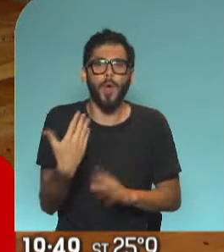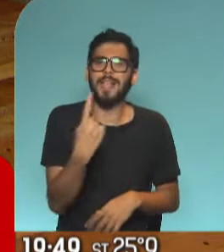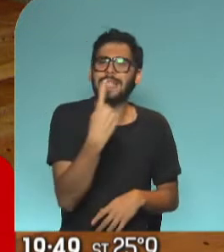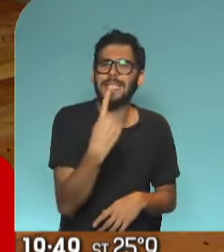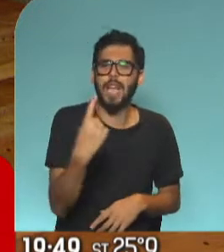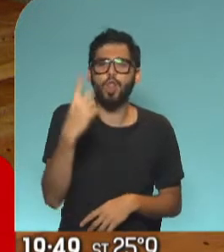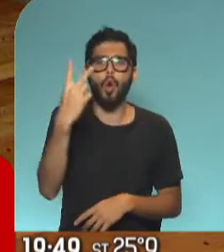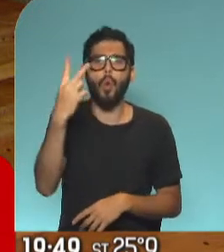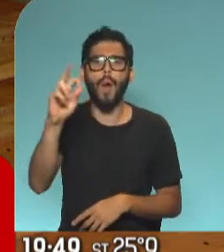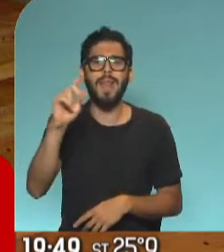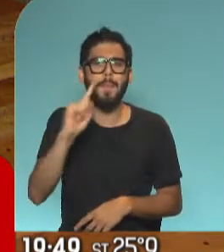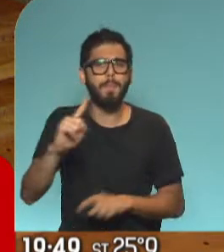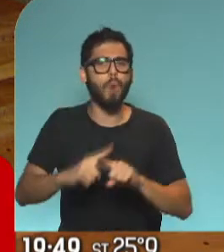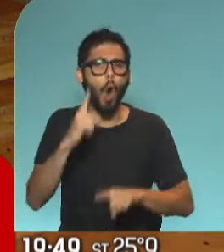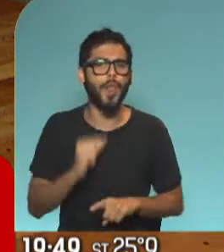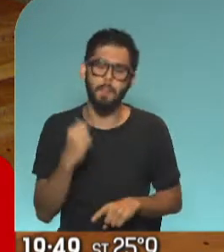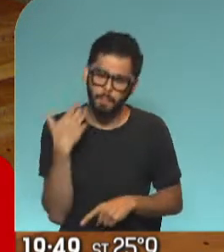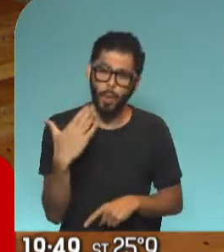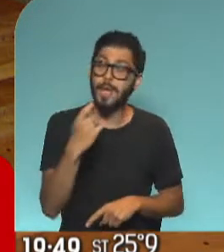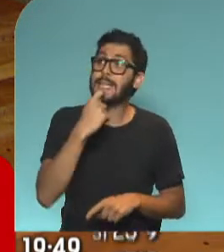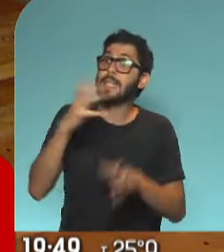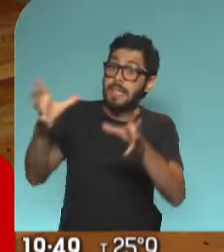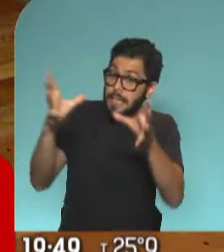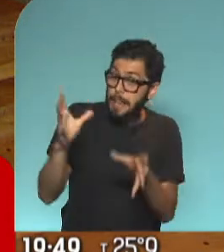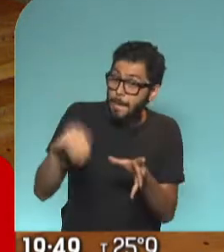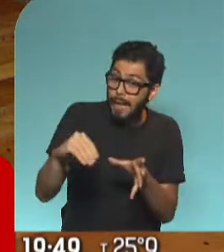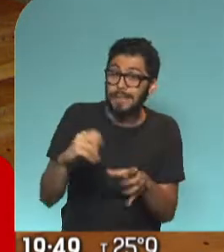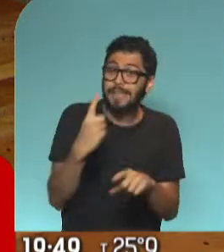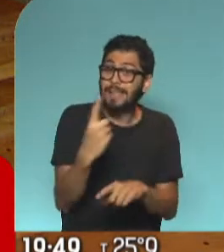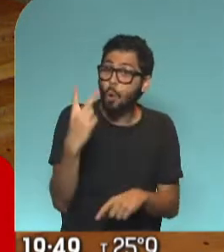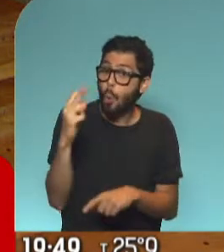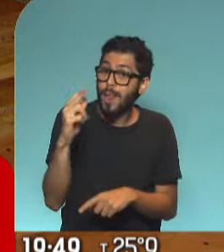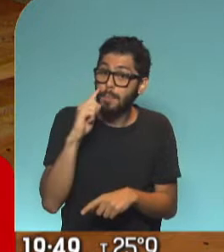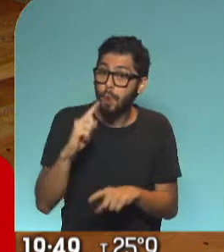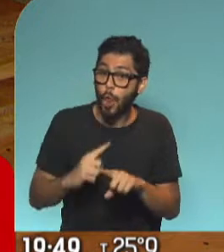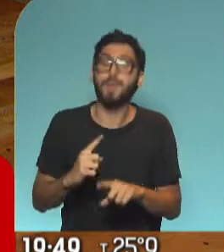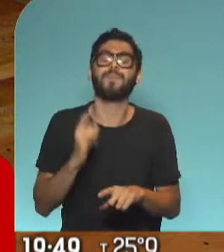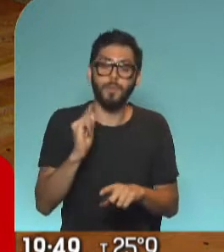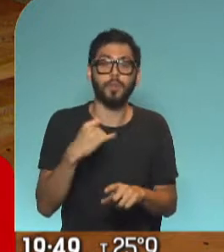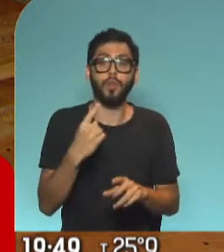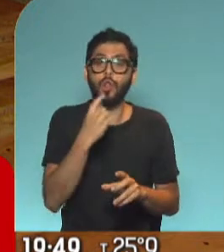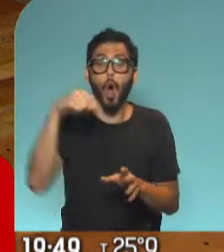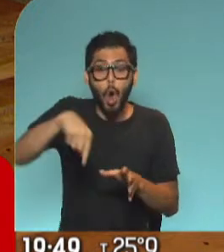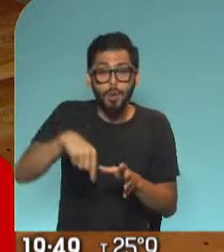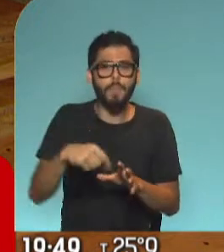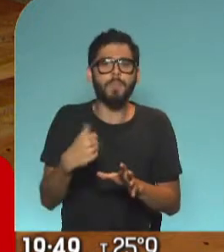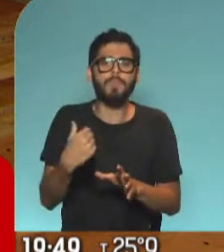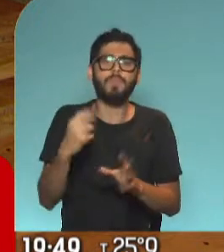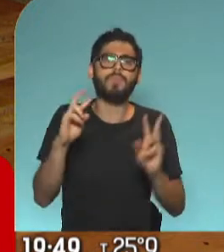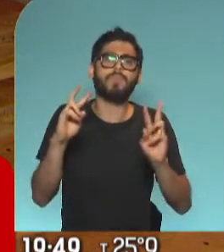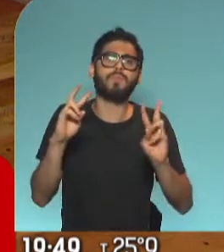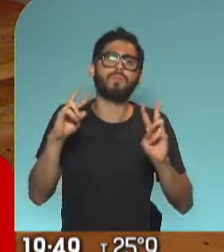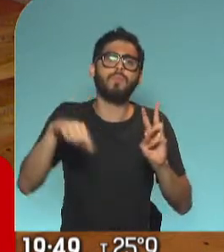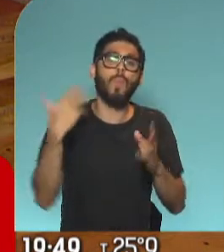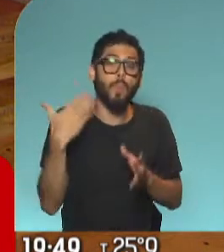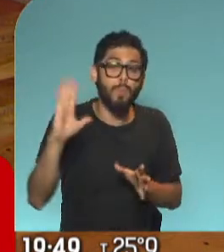día. Es decir, si llegara más, si Provincia de Buenos Aires tuviera más vacunas, podrían vacunar más. Nuestro potencial teórico hoy son 120.000